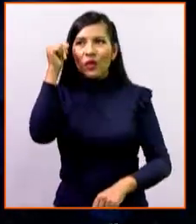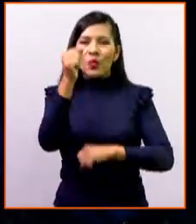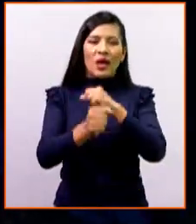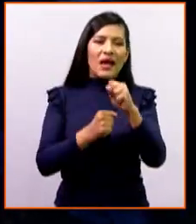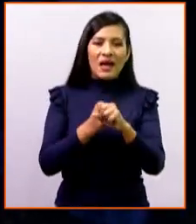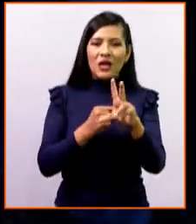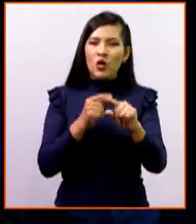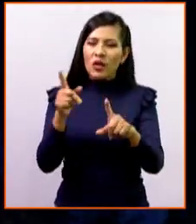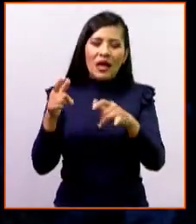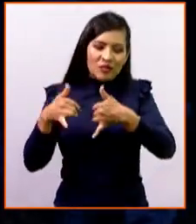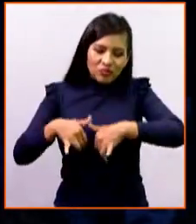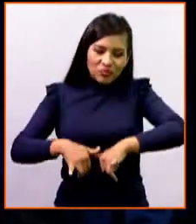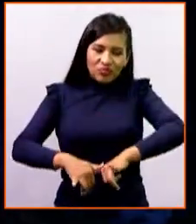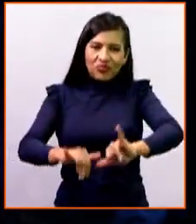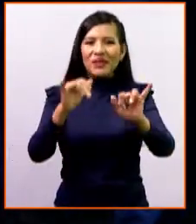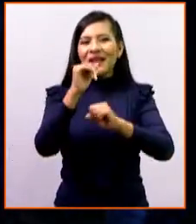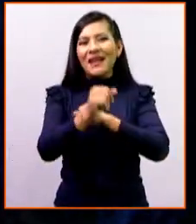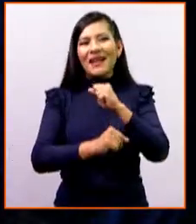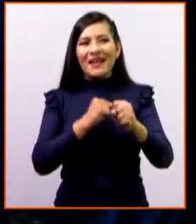¿Cómo le van a decir a él?